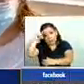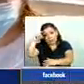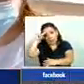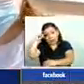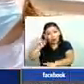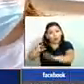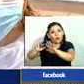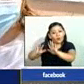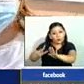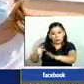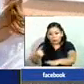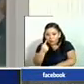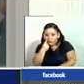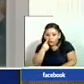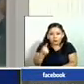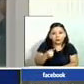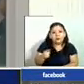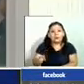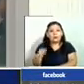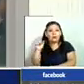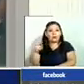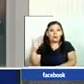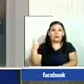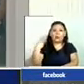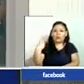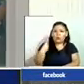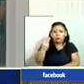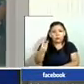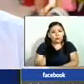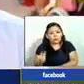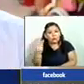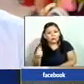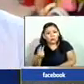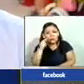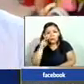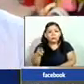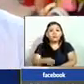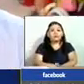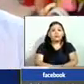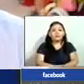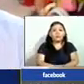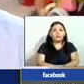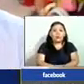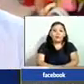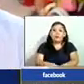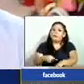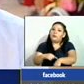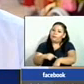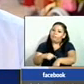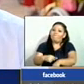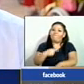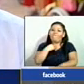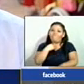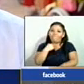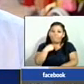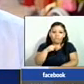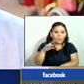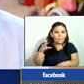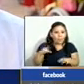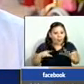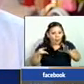35 camas el director del centro estuvo todos los días en primera línea era el momento crucial que íbamos teniendo bajas